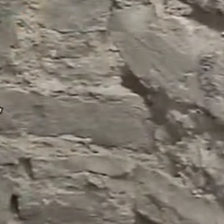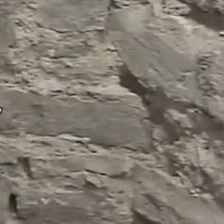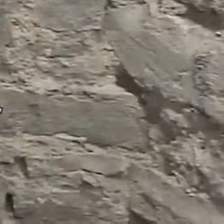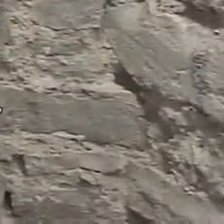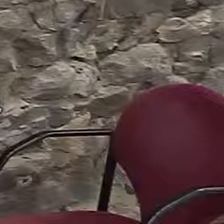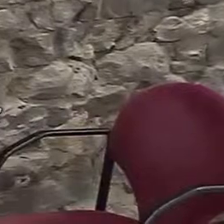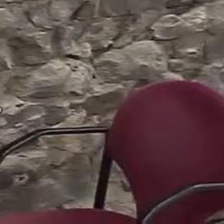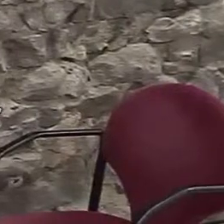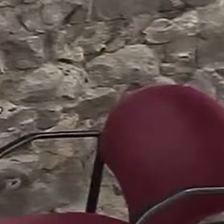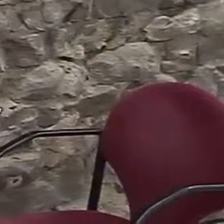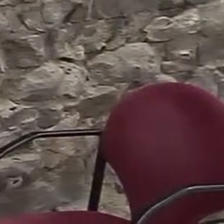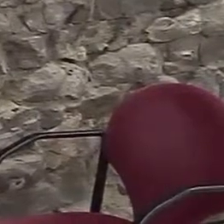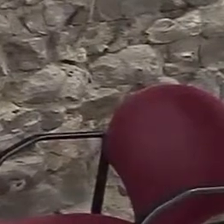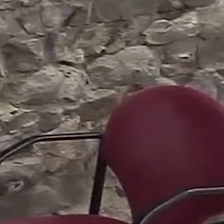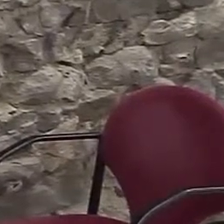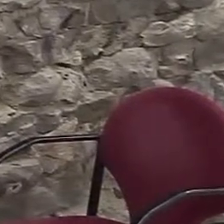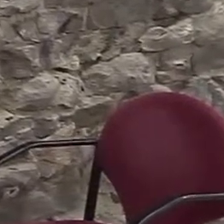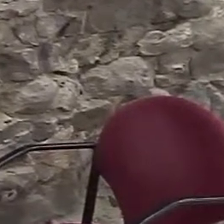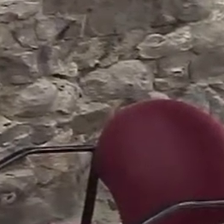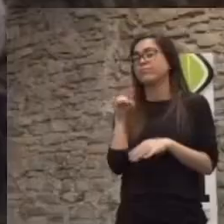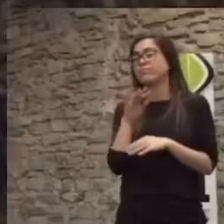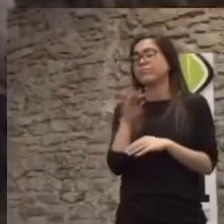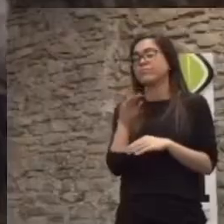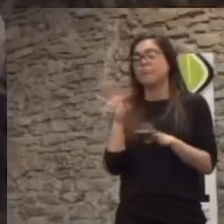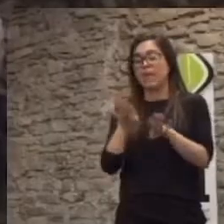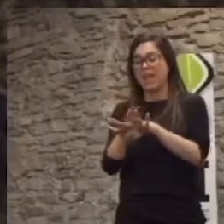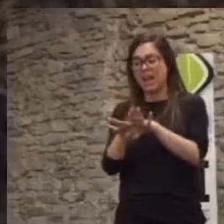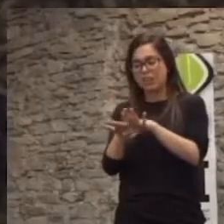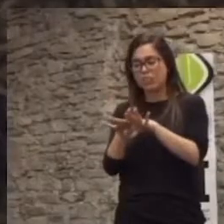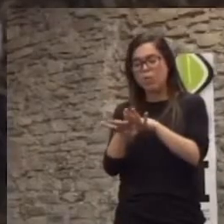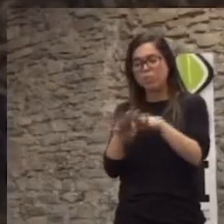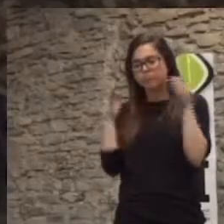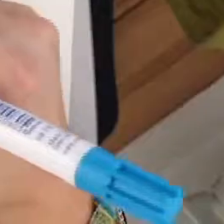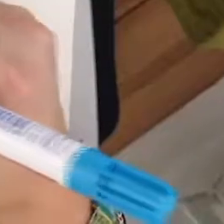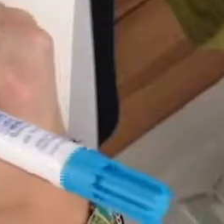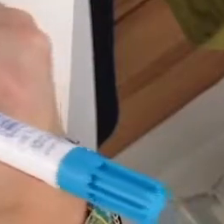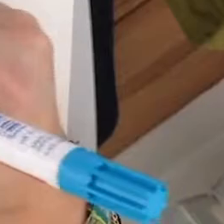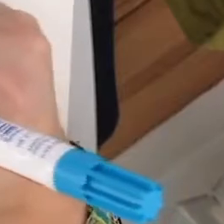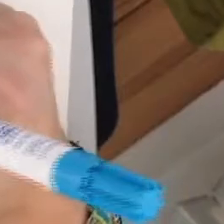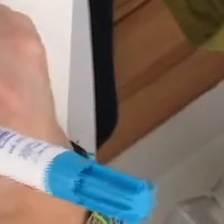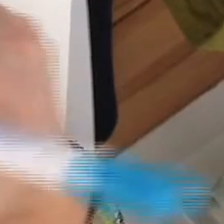generar conocimiento común con otras experiencias y redes sobre participación ciudadana.